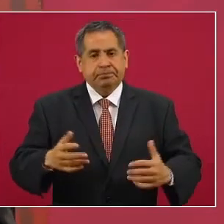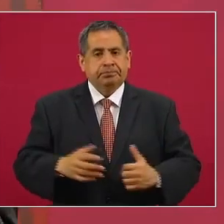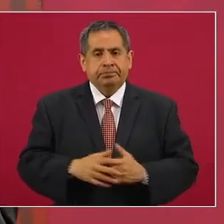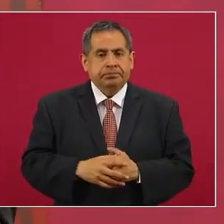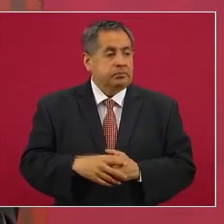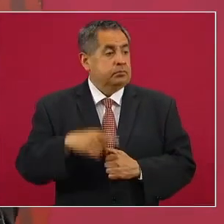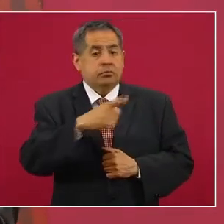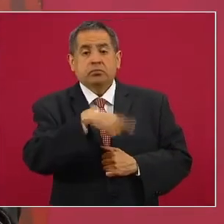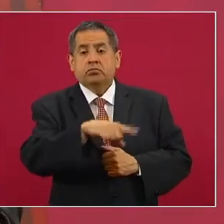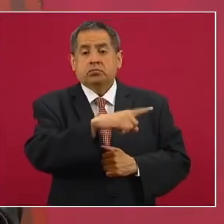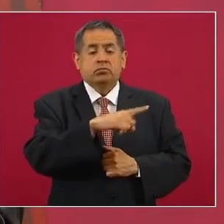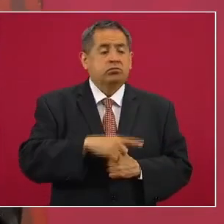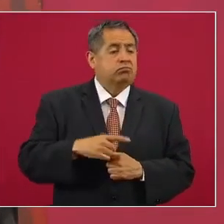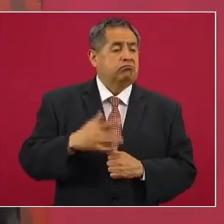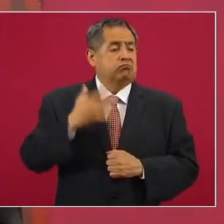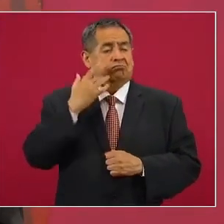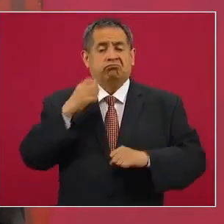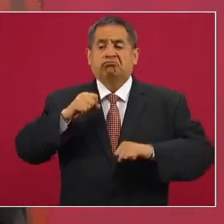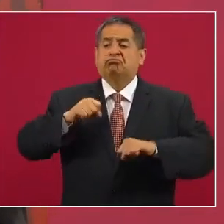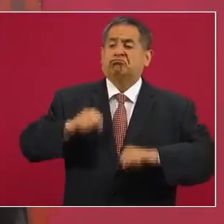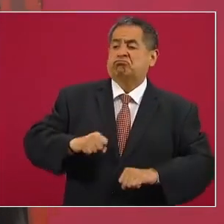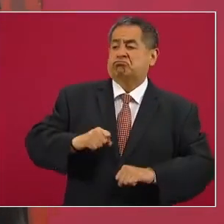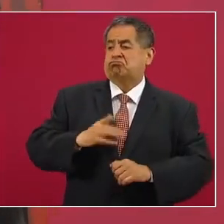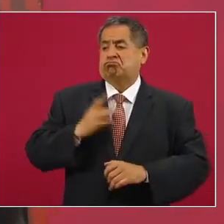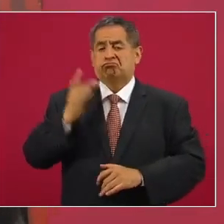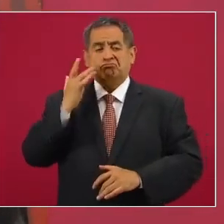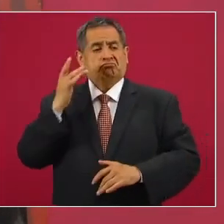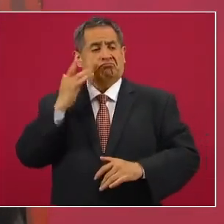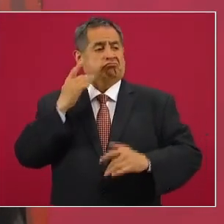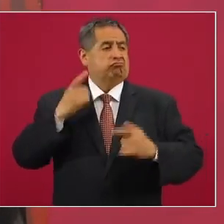y su prepotencia